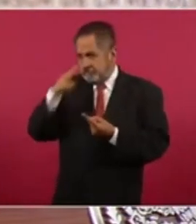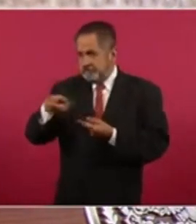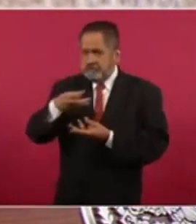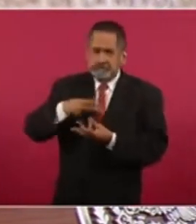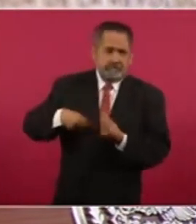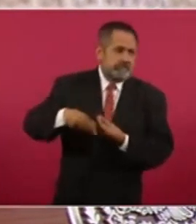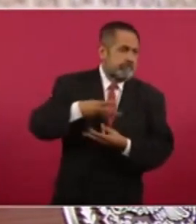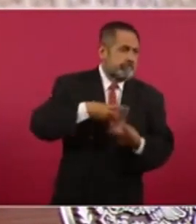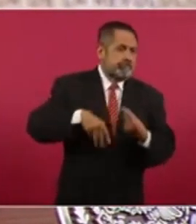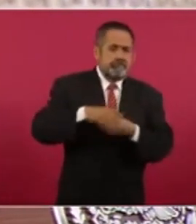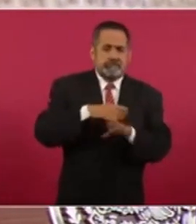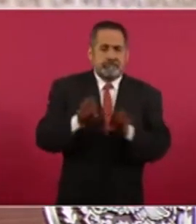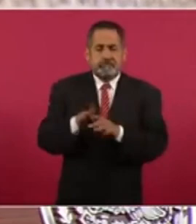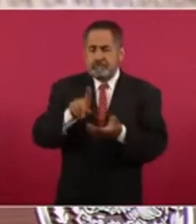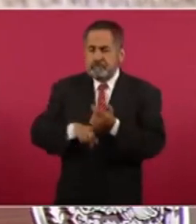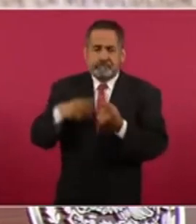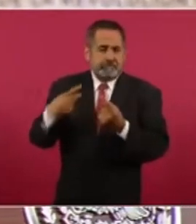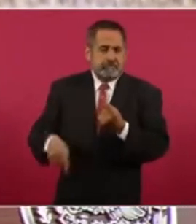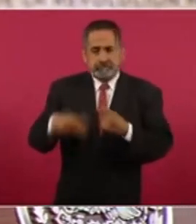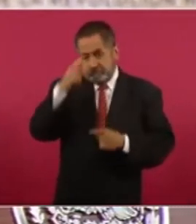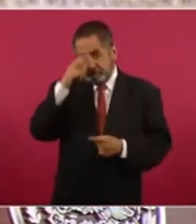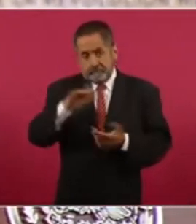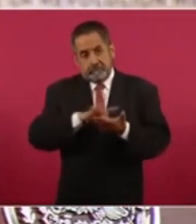de ingresos que tiene el país,